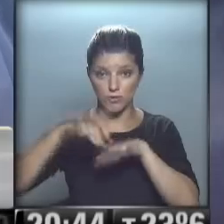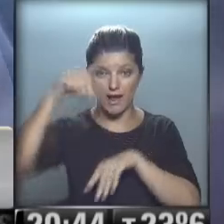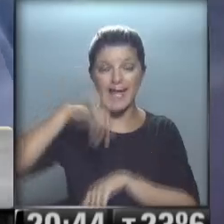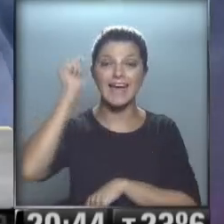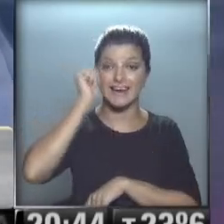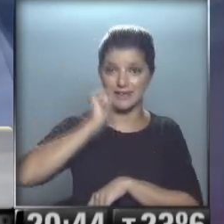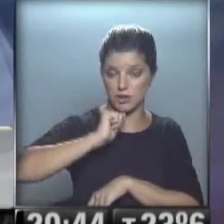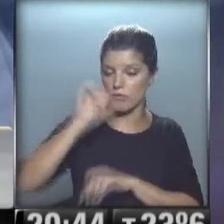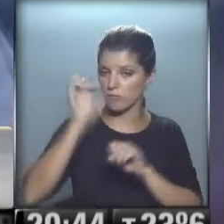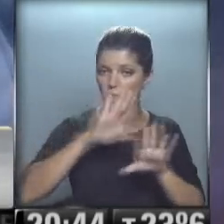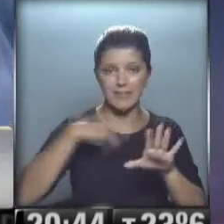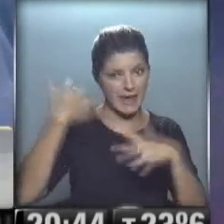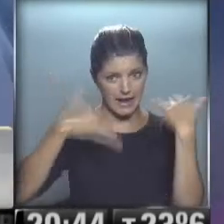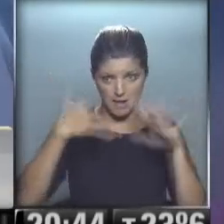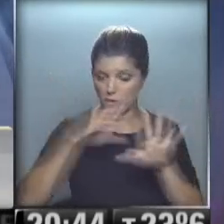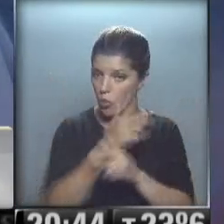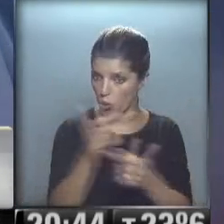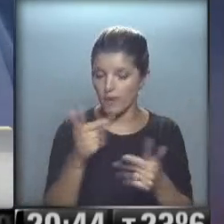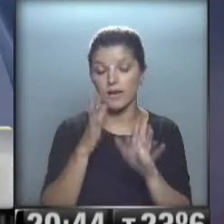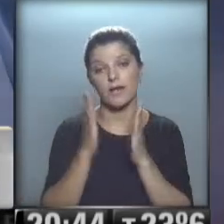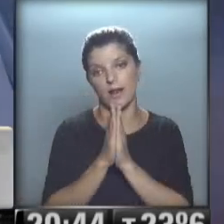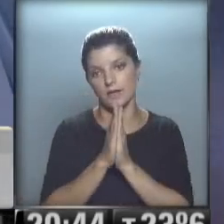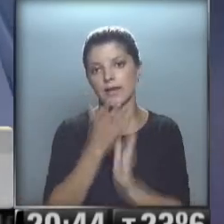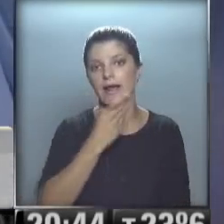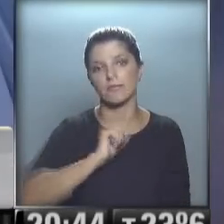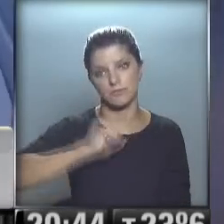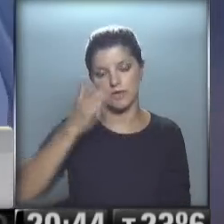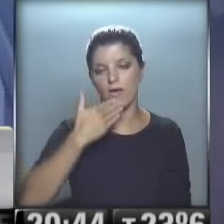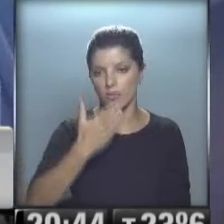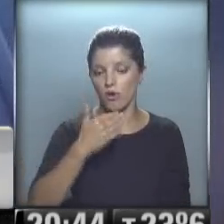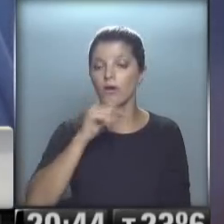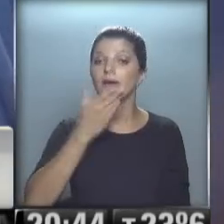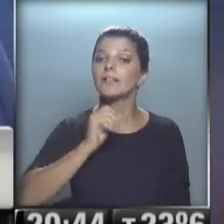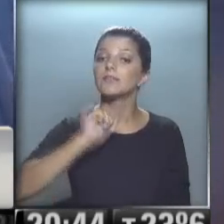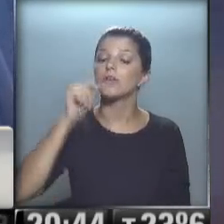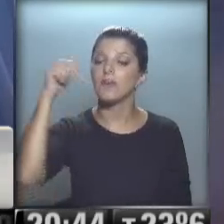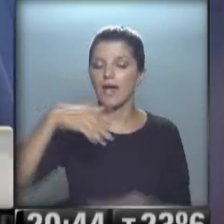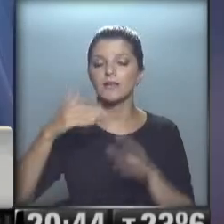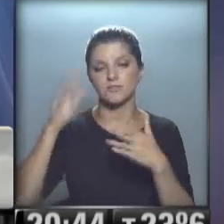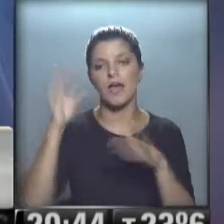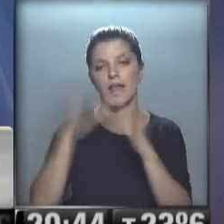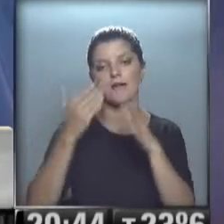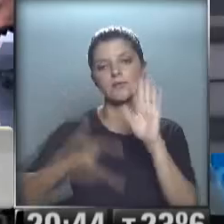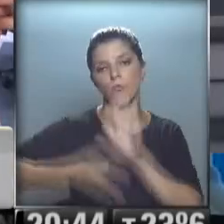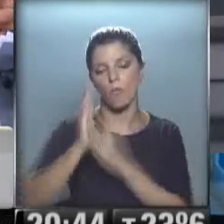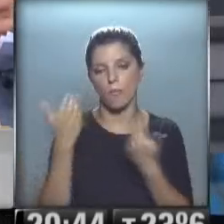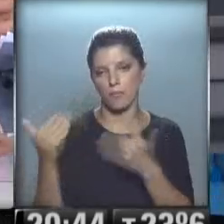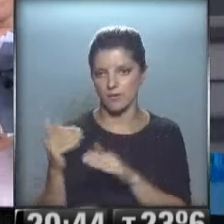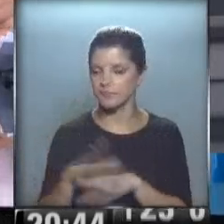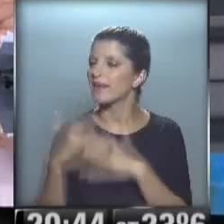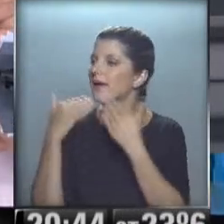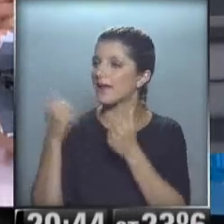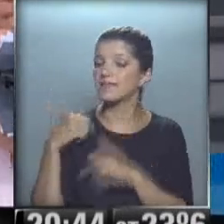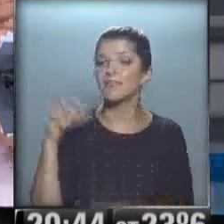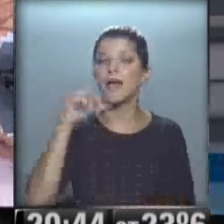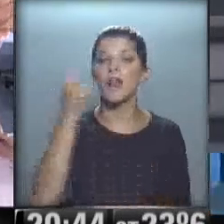que ninguno fue grave, por supuesto, gracias a Dios, ya fueron dados de alta aquí en San Pedro. Muchísimas gracias, Laura.